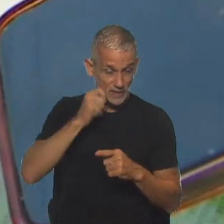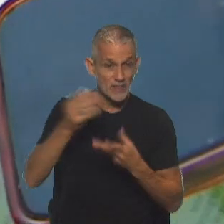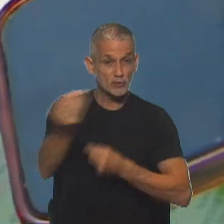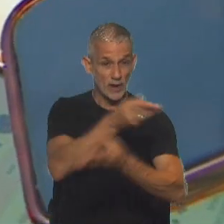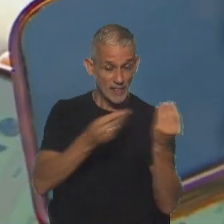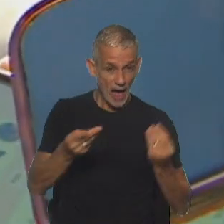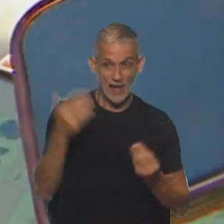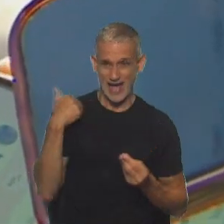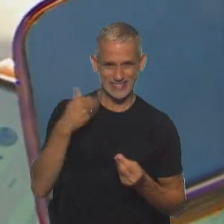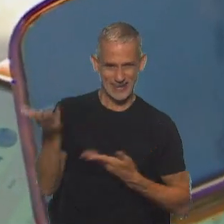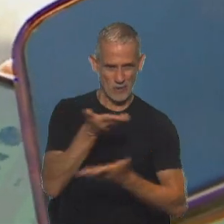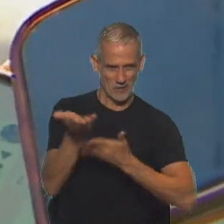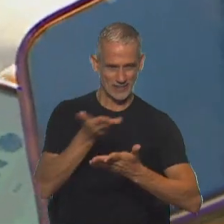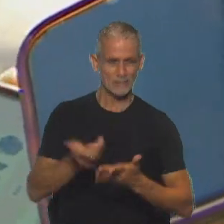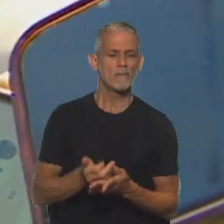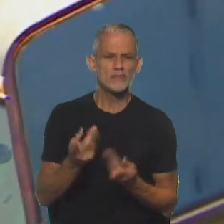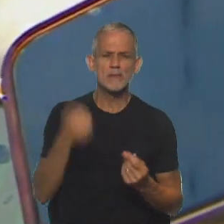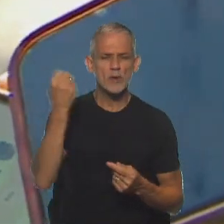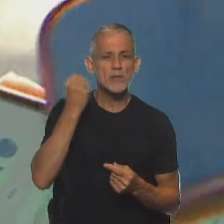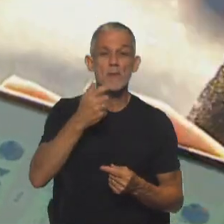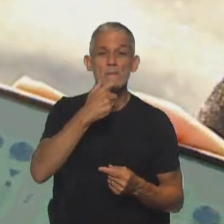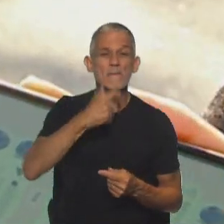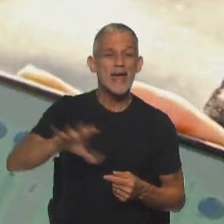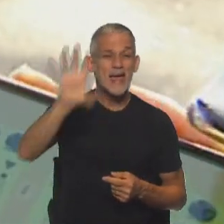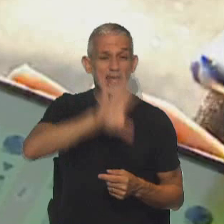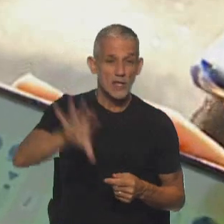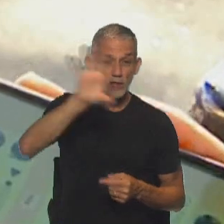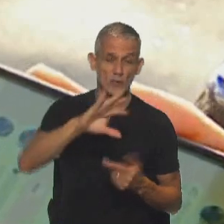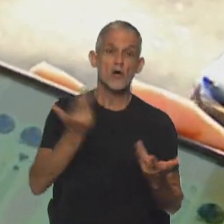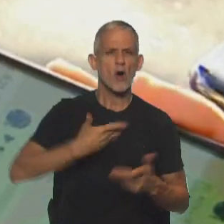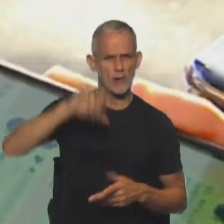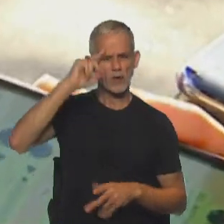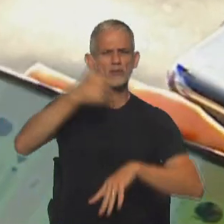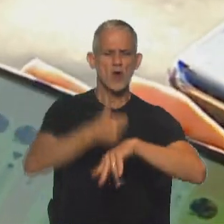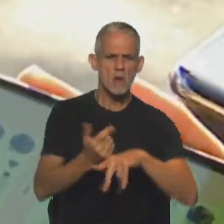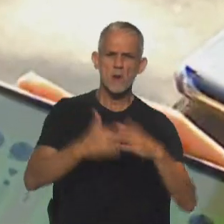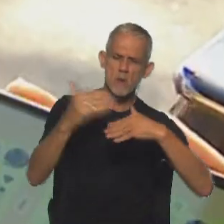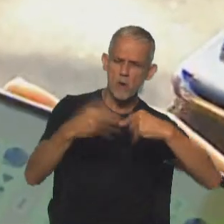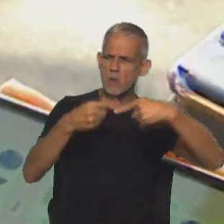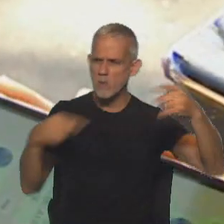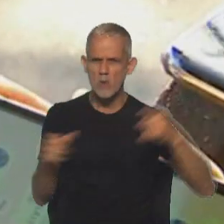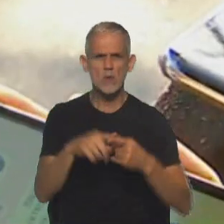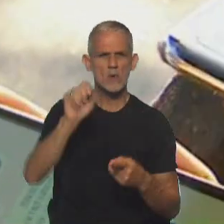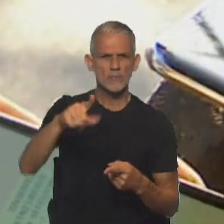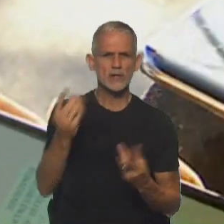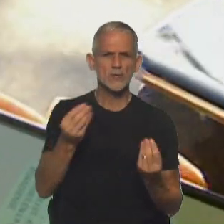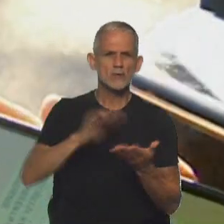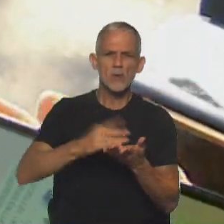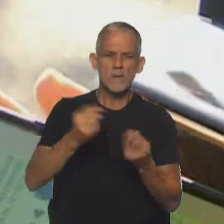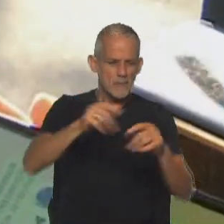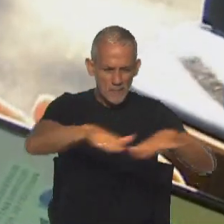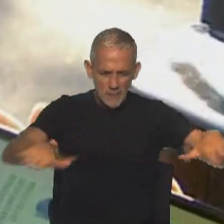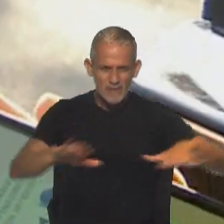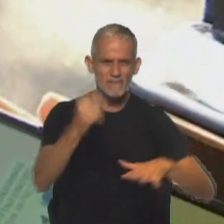muy importante porque entendemos que en todo el territorio de Mendoza se ve la presencia del Gobierno Nacional, en obras de infraestructura, en obras que tienen que ver con la primera infancia, en